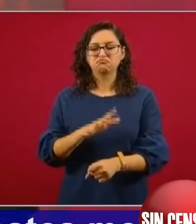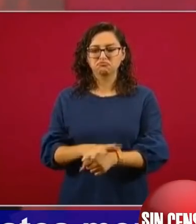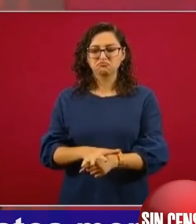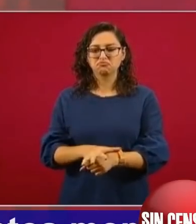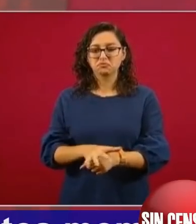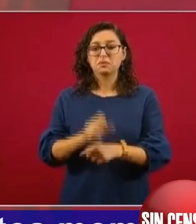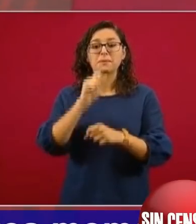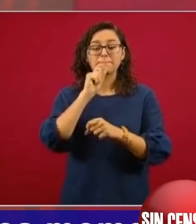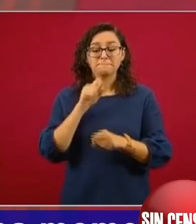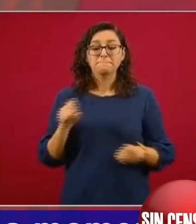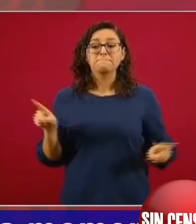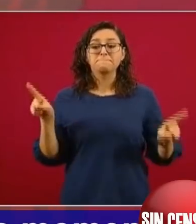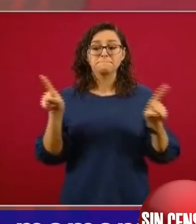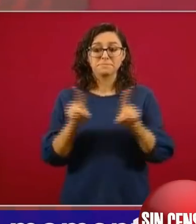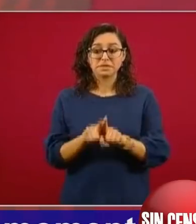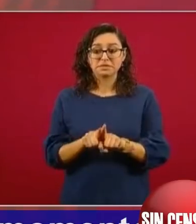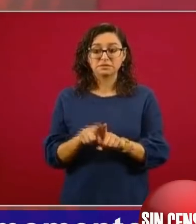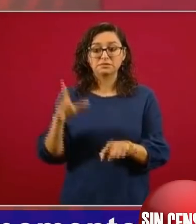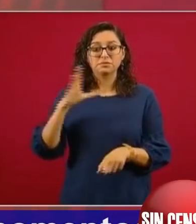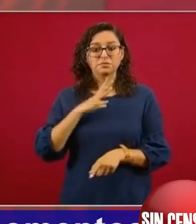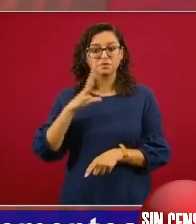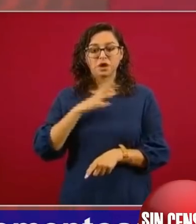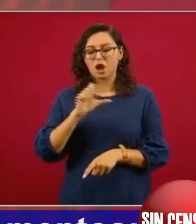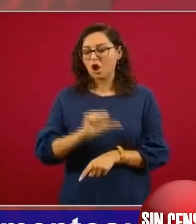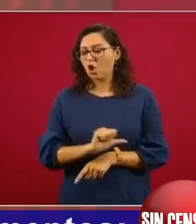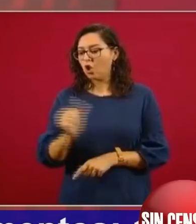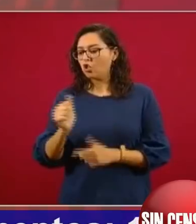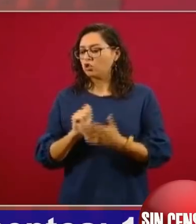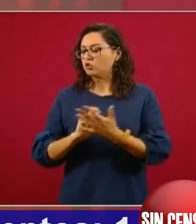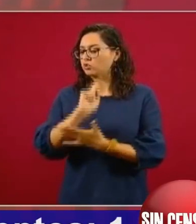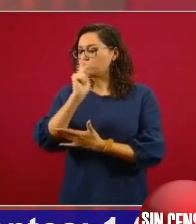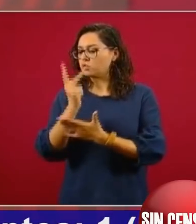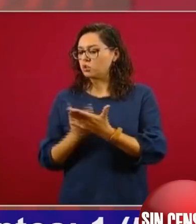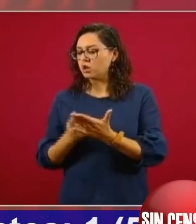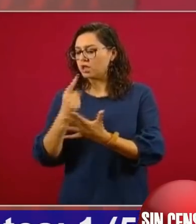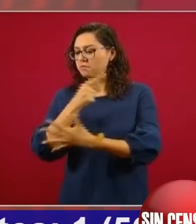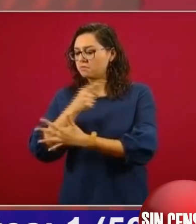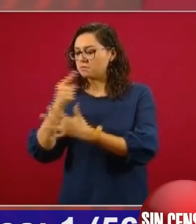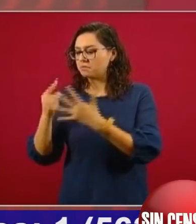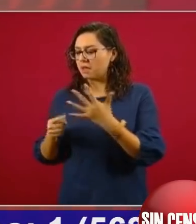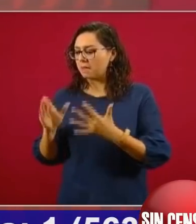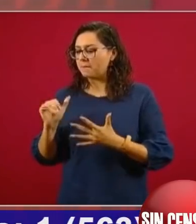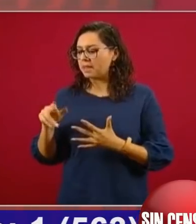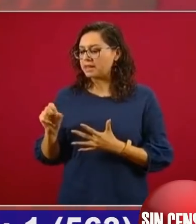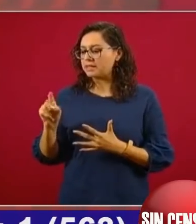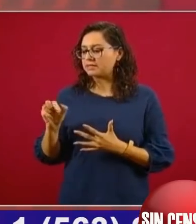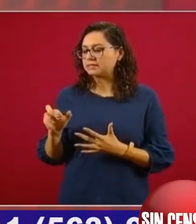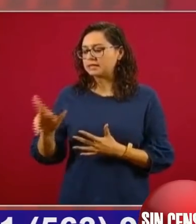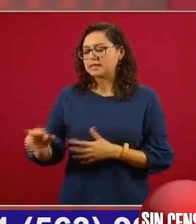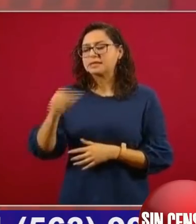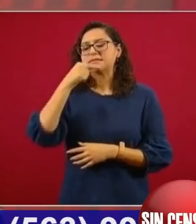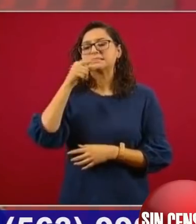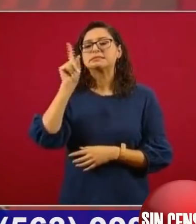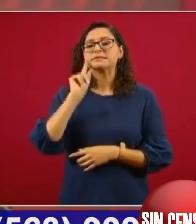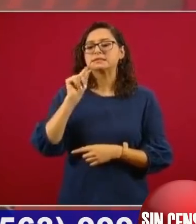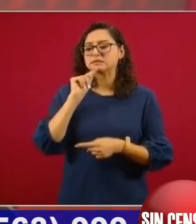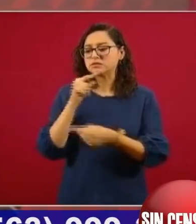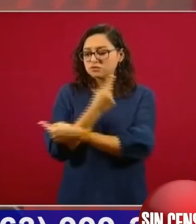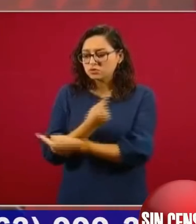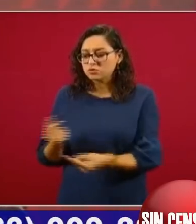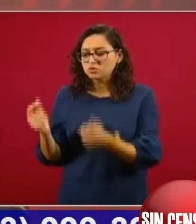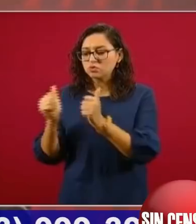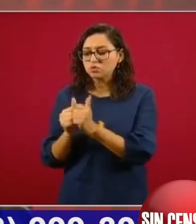Están garantizados otros programas de bienestar, como la pensión a niñas, niños con